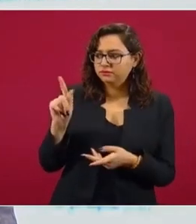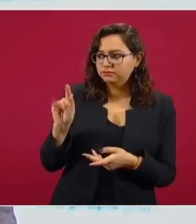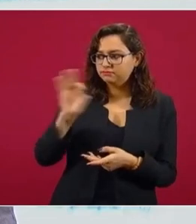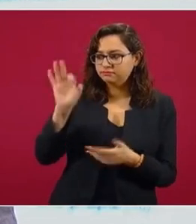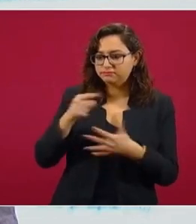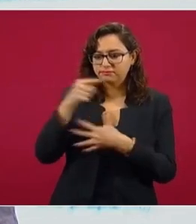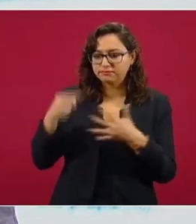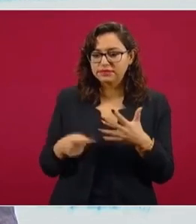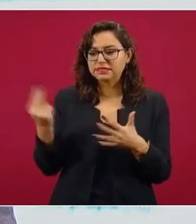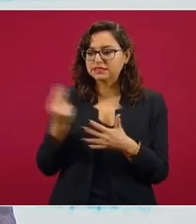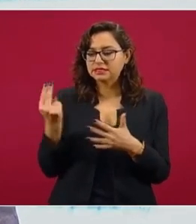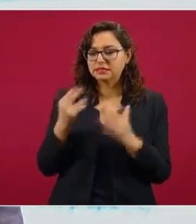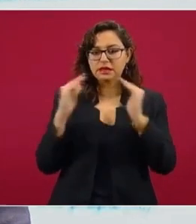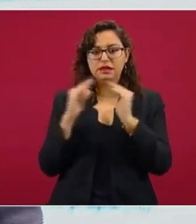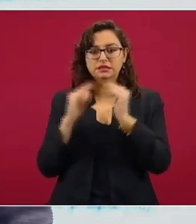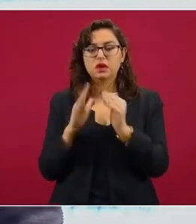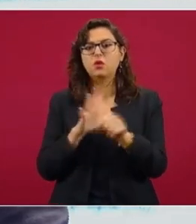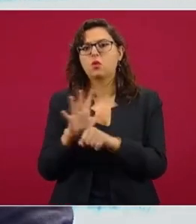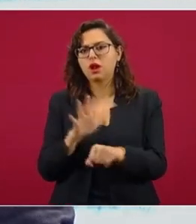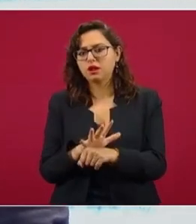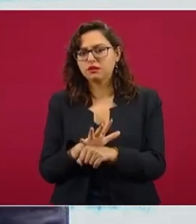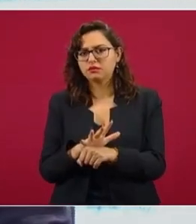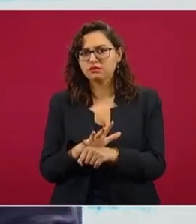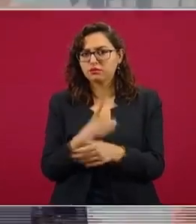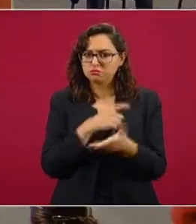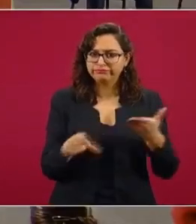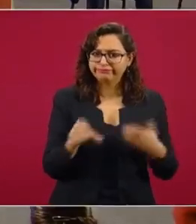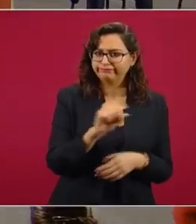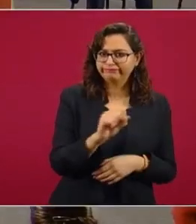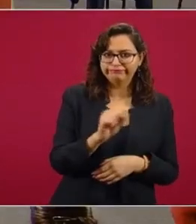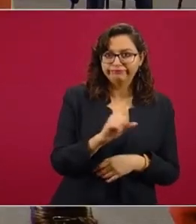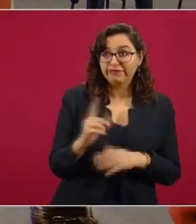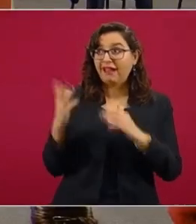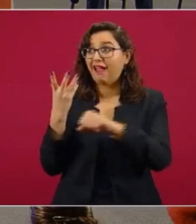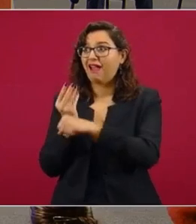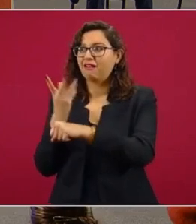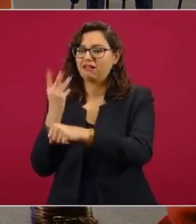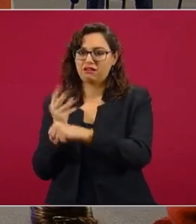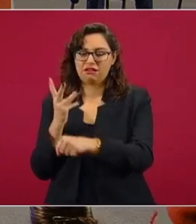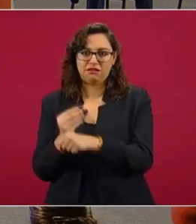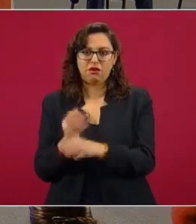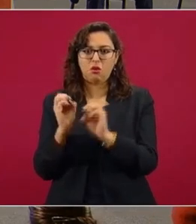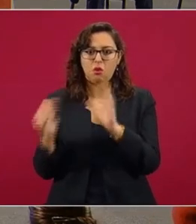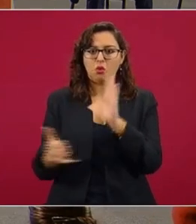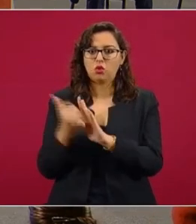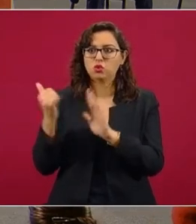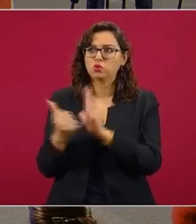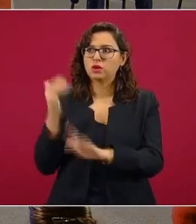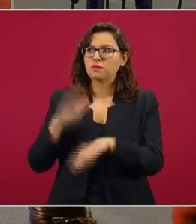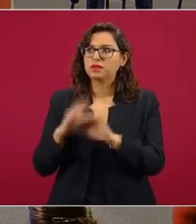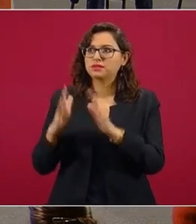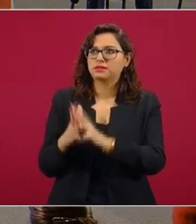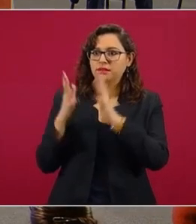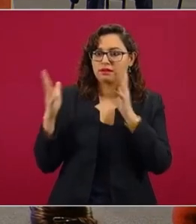de ellas son ampliación y mejora. La reforma a la ley permite que el campo de acción del Infonavit en esta materia se amplíe, y por